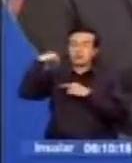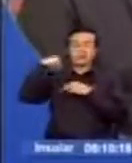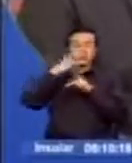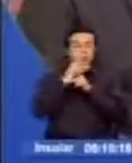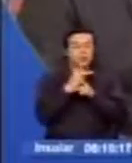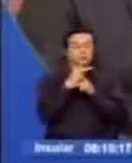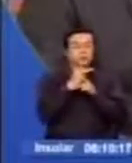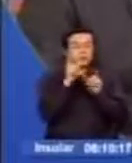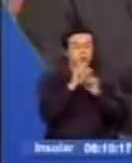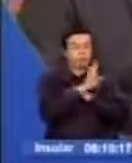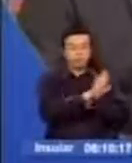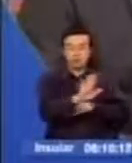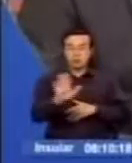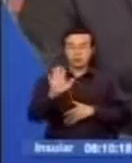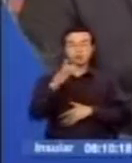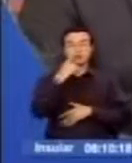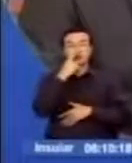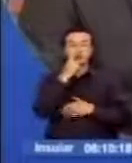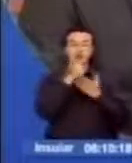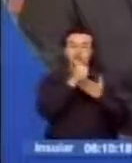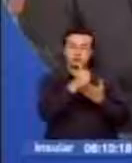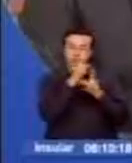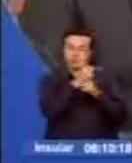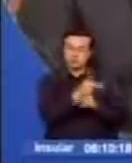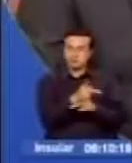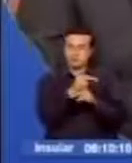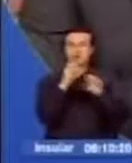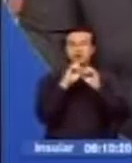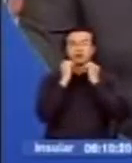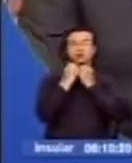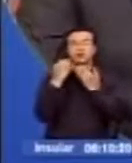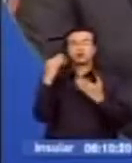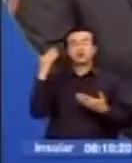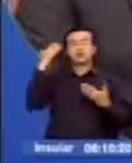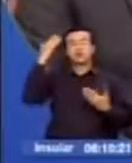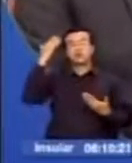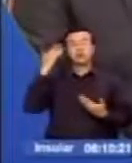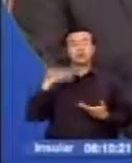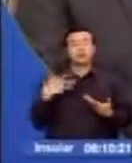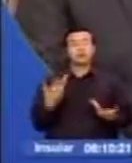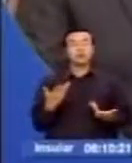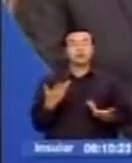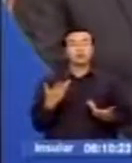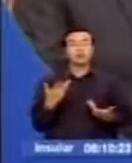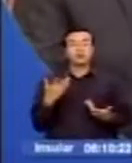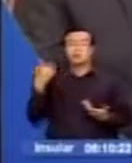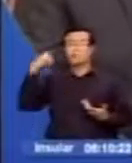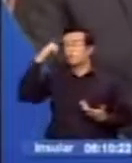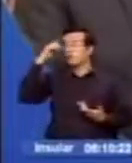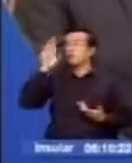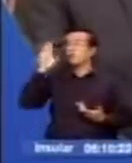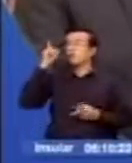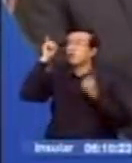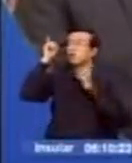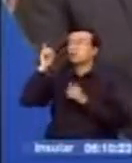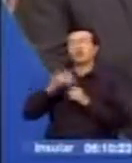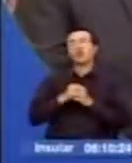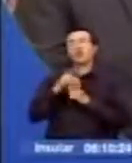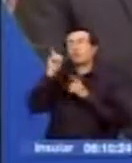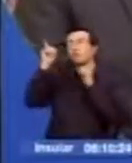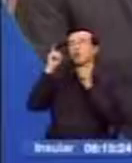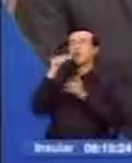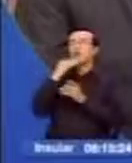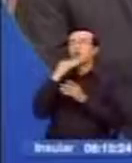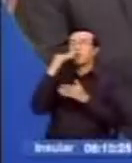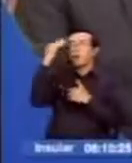los intereses del todo, ¿no? Y los partidos políticos no pueden utilizarlo al Estado para tratar de ver cómo